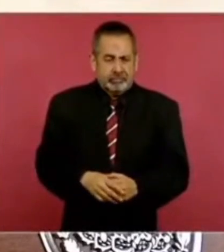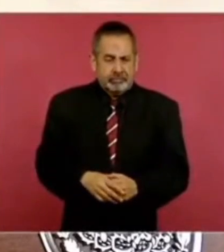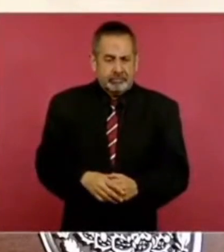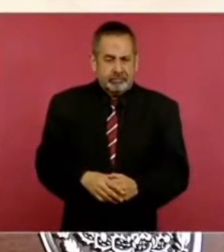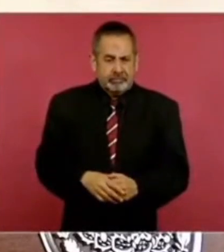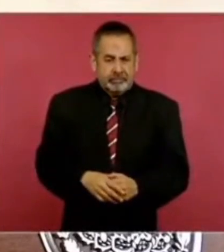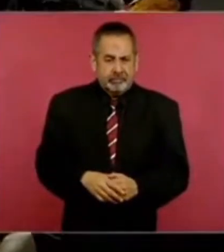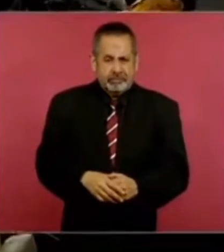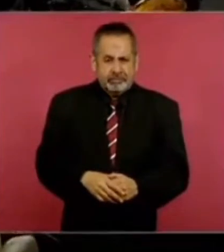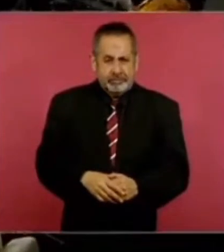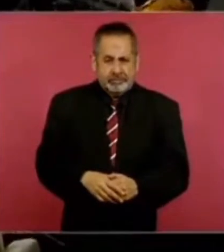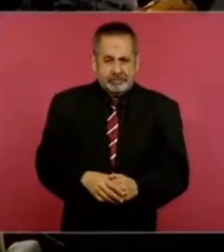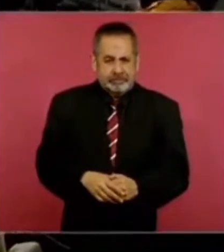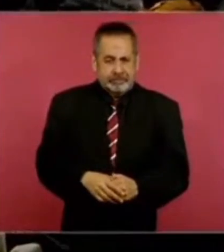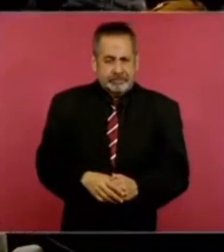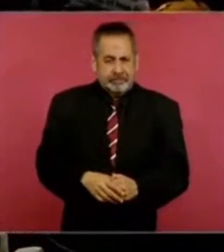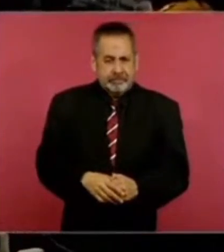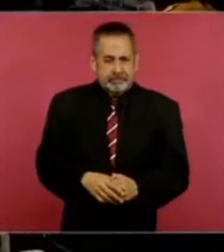¿cuánto?